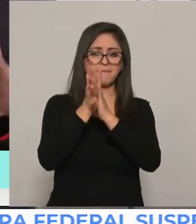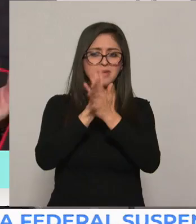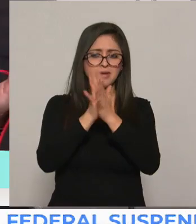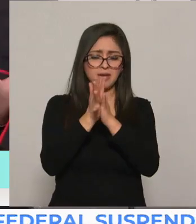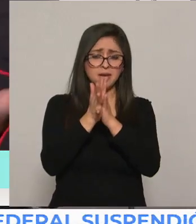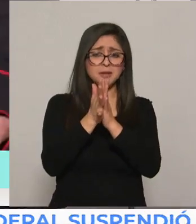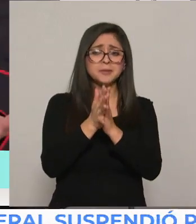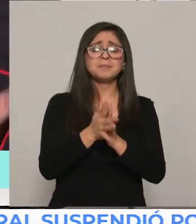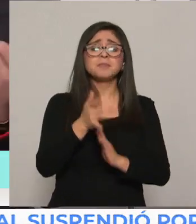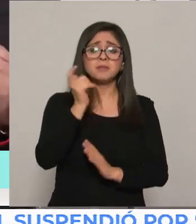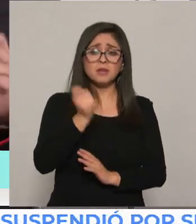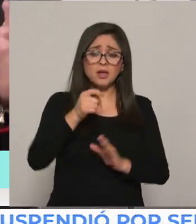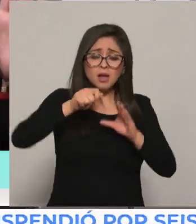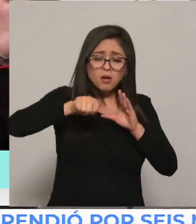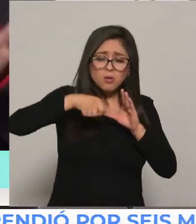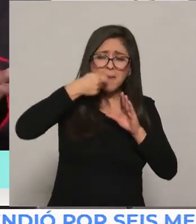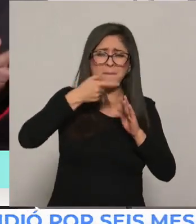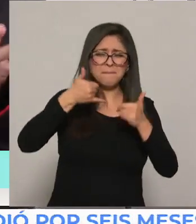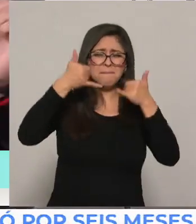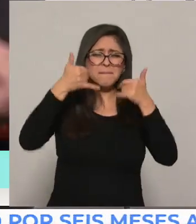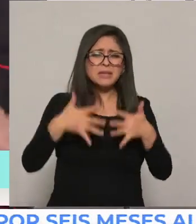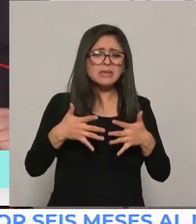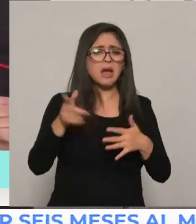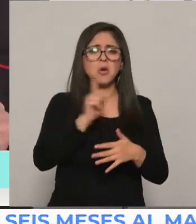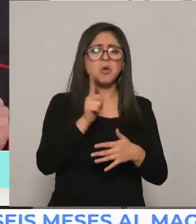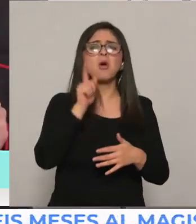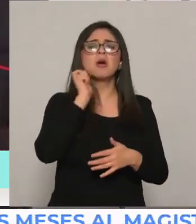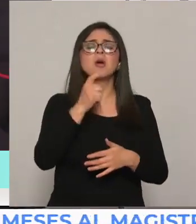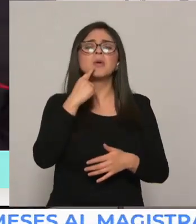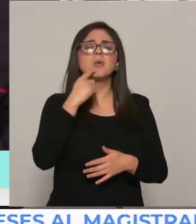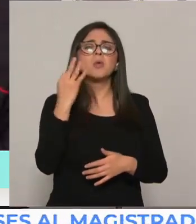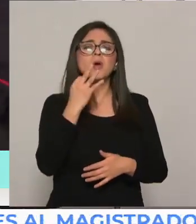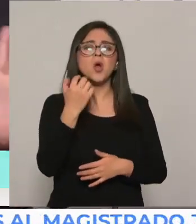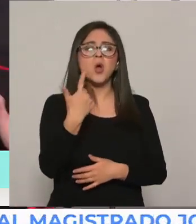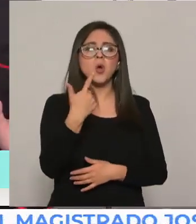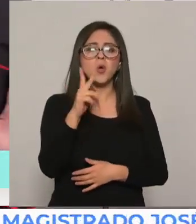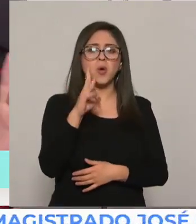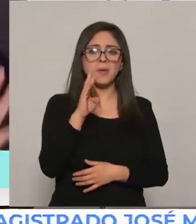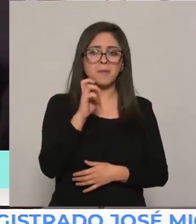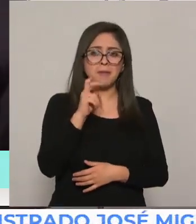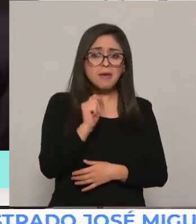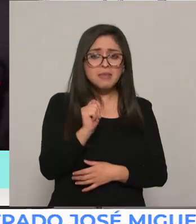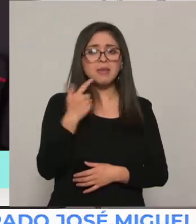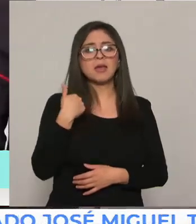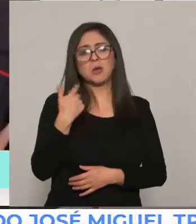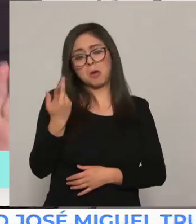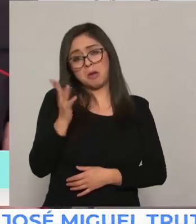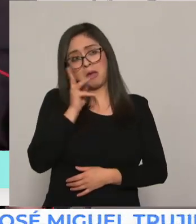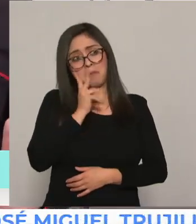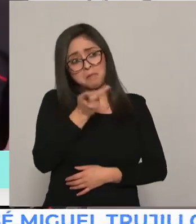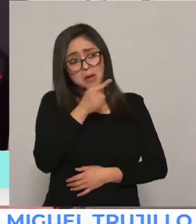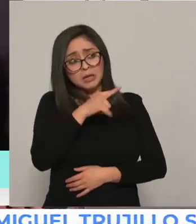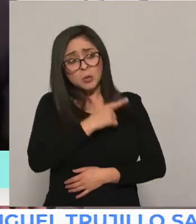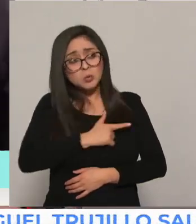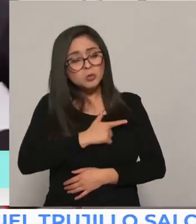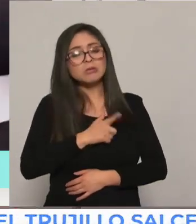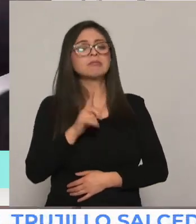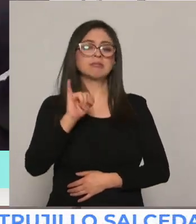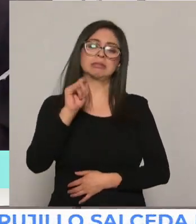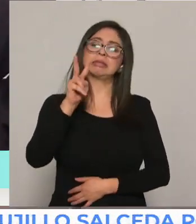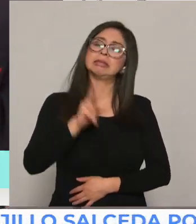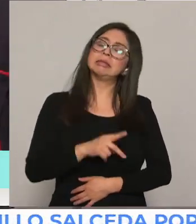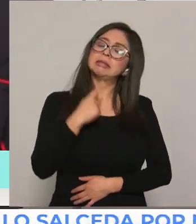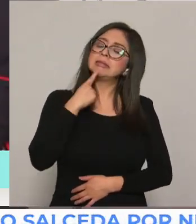La consistencia no es tan pesada, es algo un poco más gourmet. Y pues creo que a Víctor le gustó, entonces... Sí, buenísimo. Yo lo